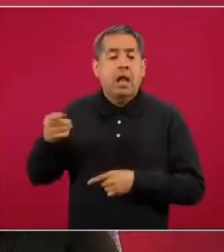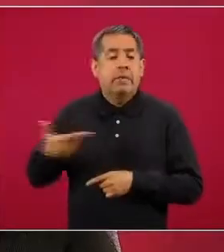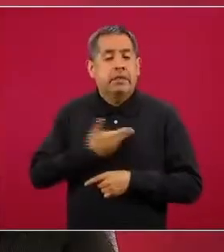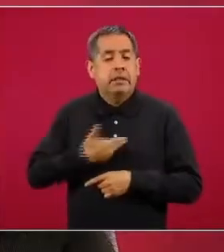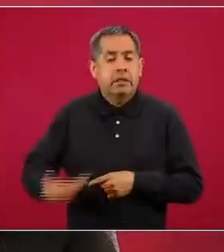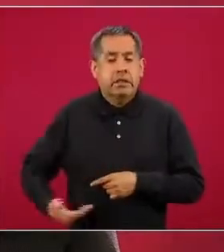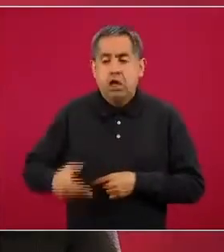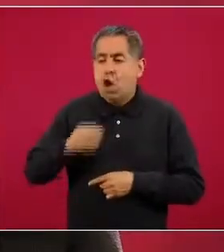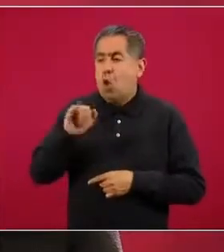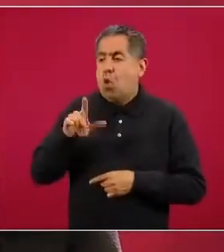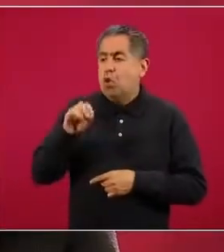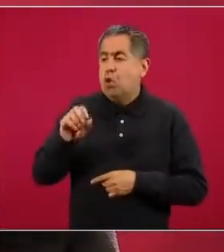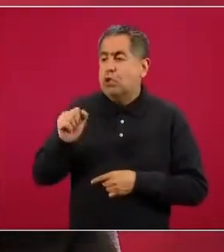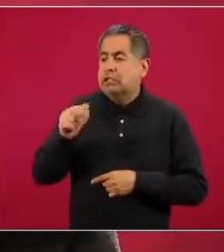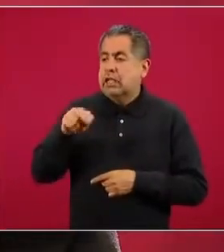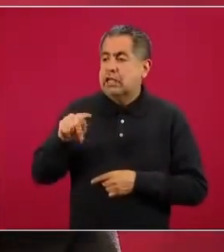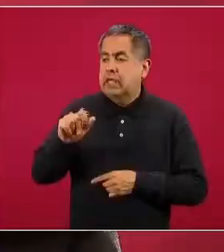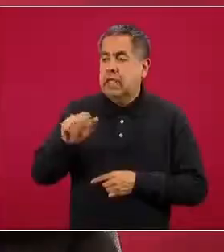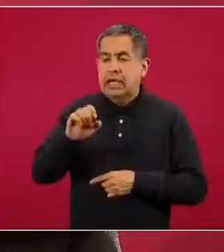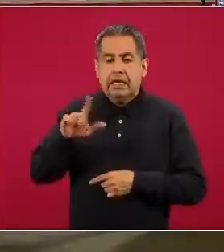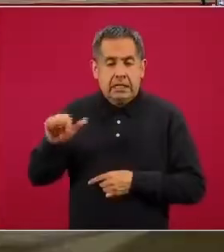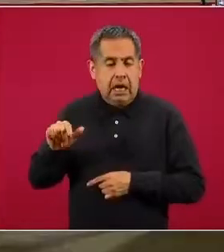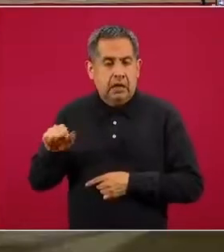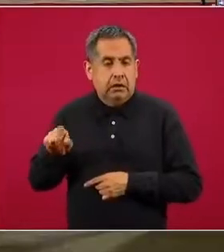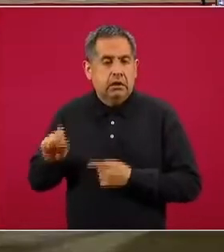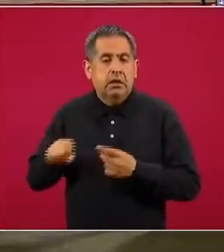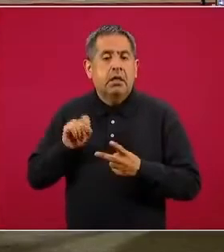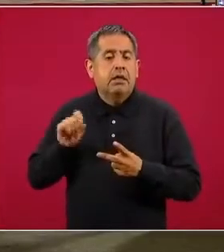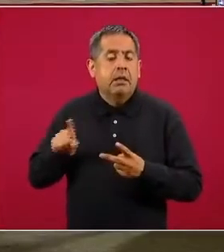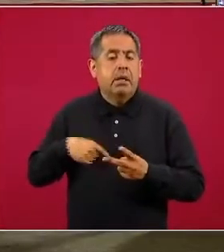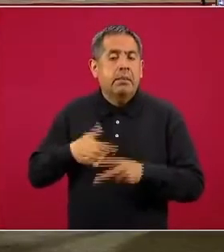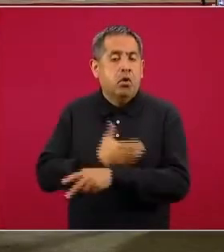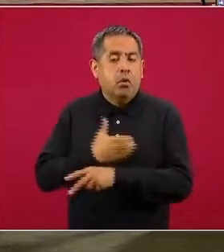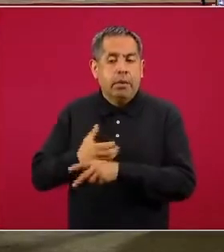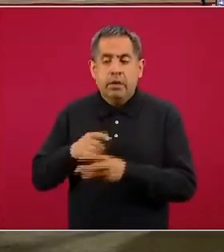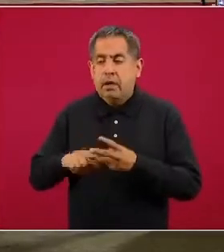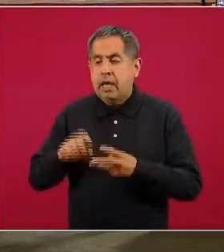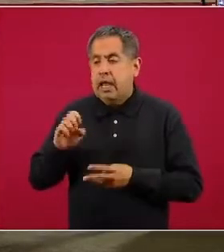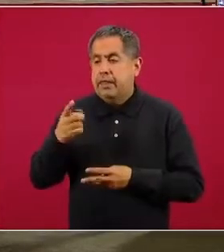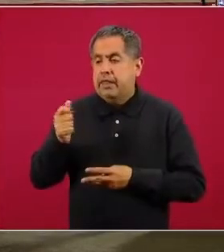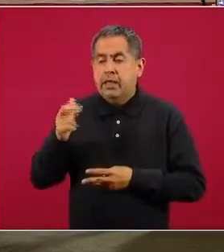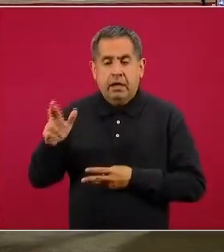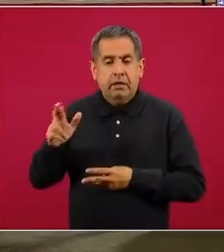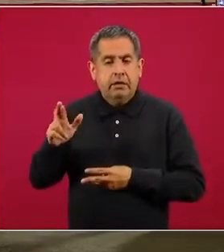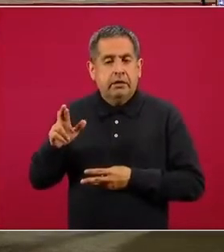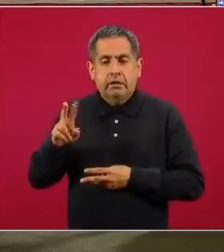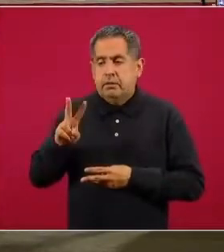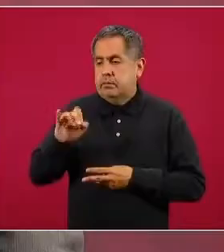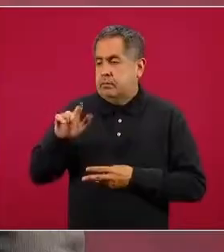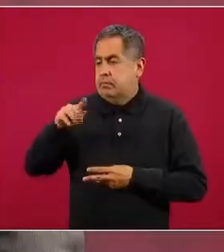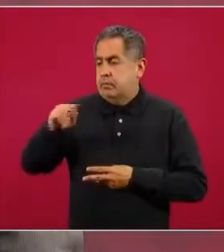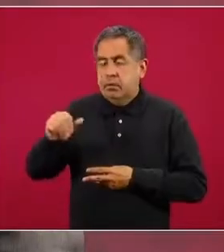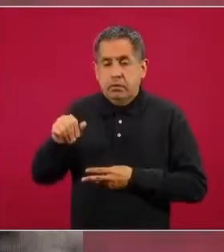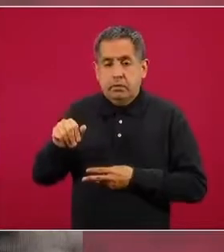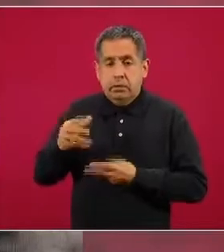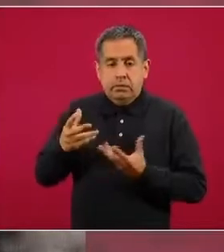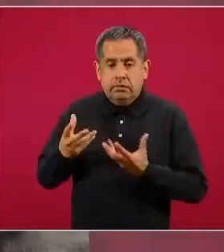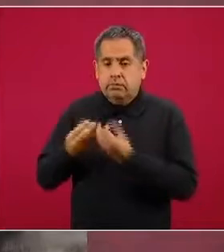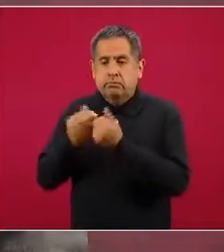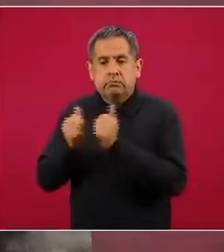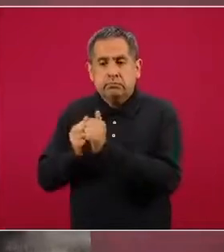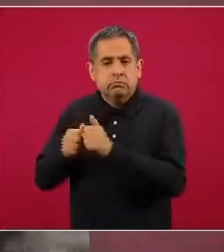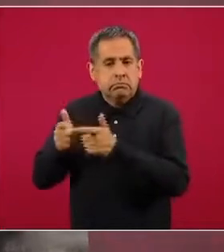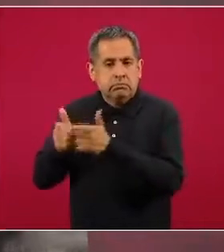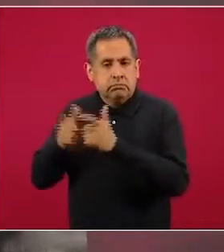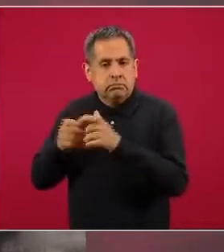presidente Julio Santaella, quien mencionábamos ayer, también a nuestro compañero Edgar Bielma, quien directamente ha estado en este grupo